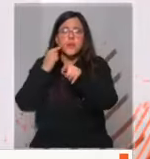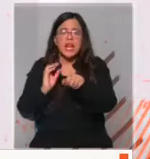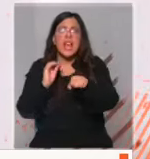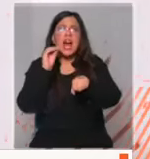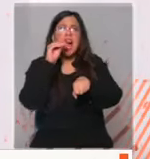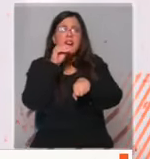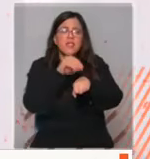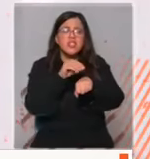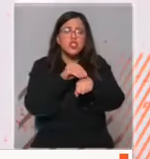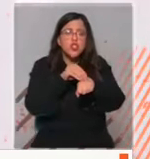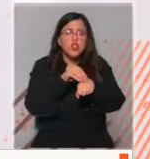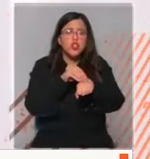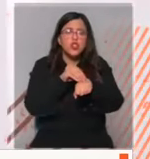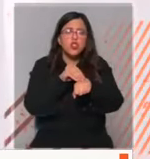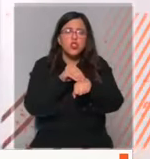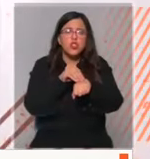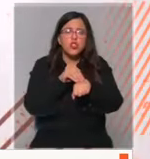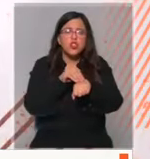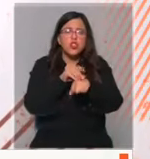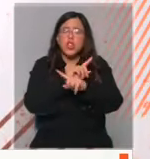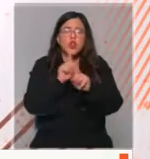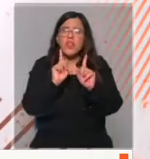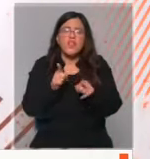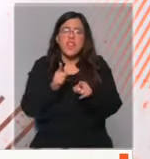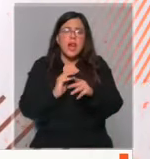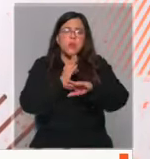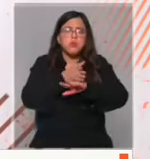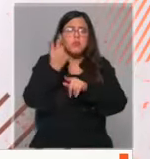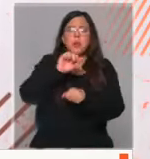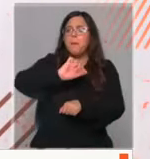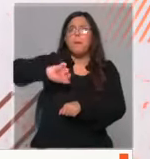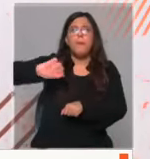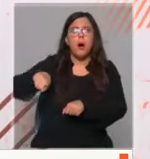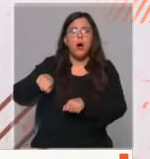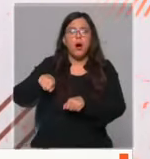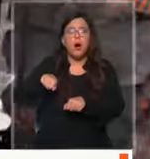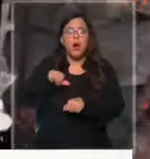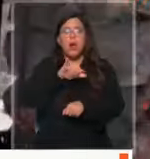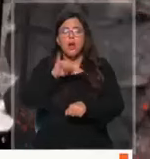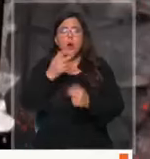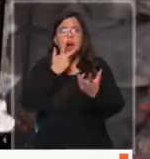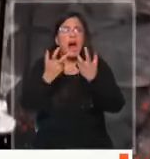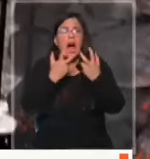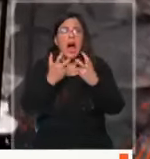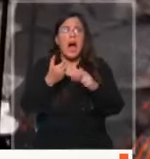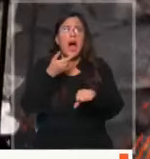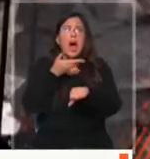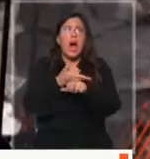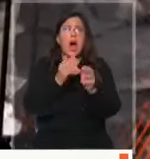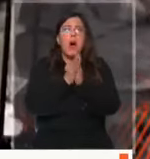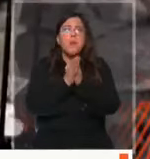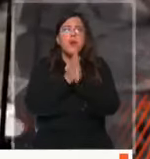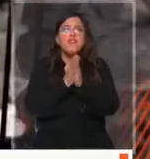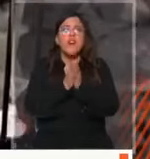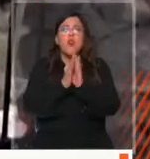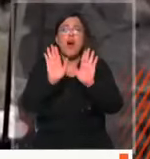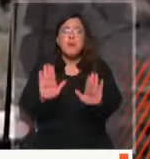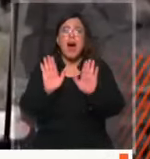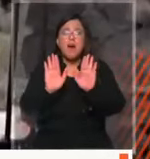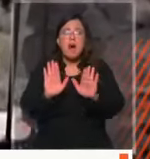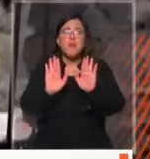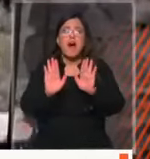volver, si iba. No lo pescaron. Después de los gritos pidió que por favor